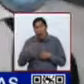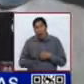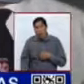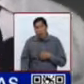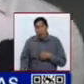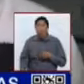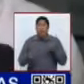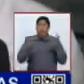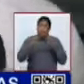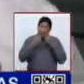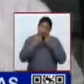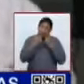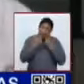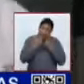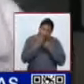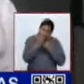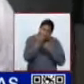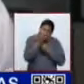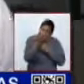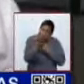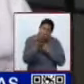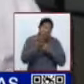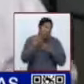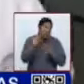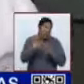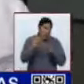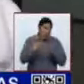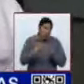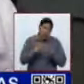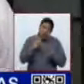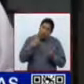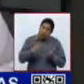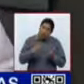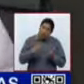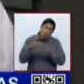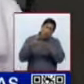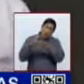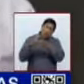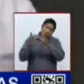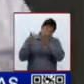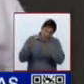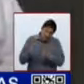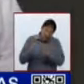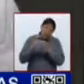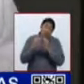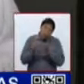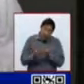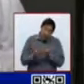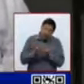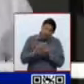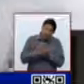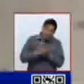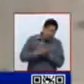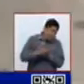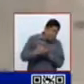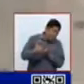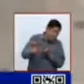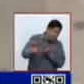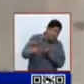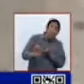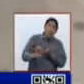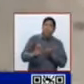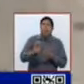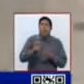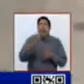A raíz de las declaraciones de los estudiantes, se ordenó el alejamiento de la directora de esta unidad educativa. Se han